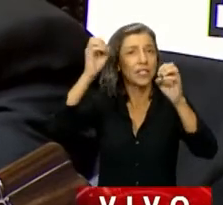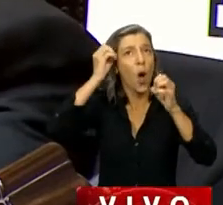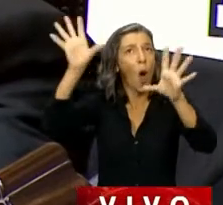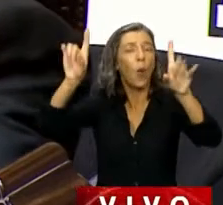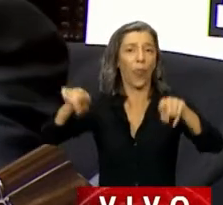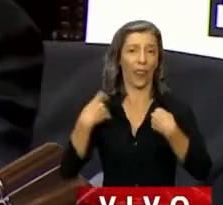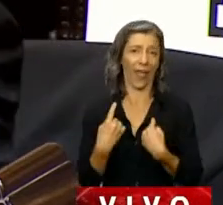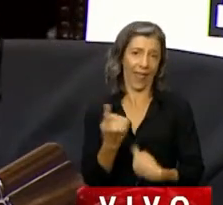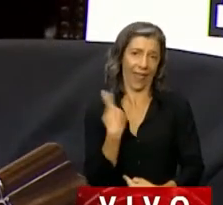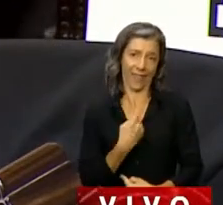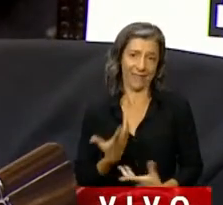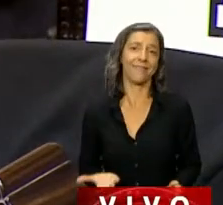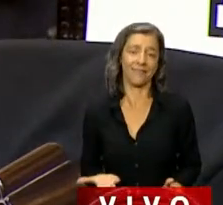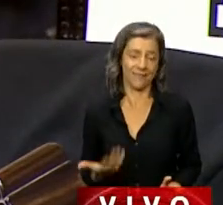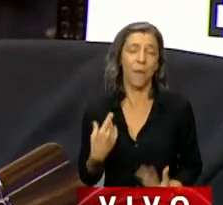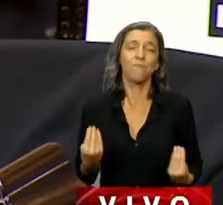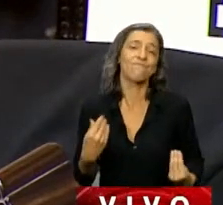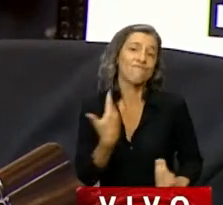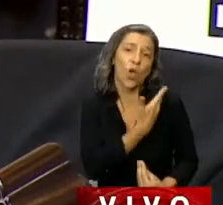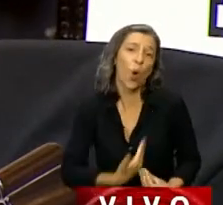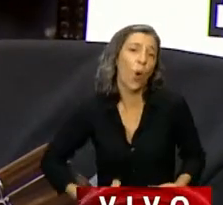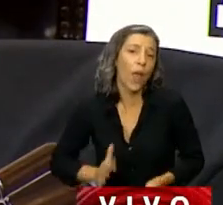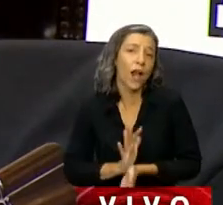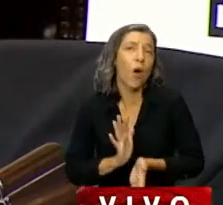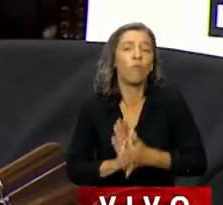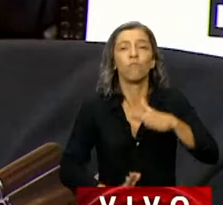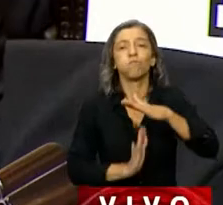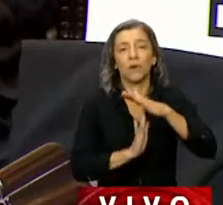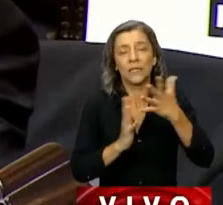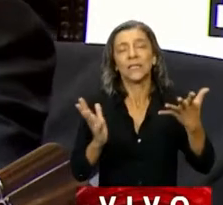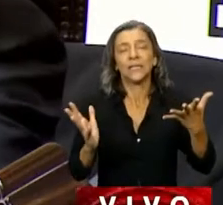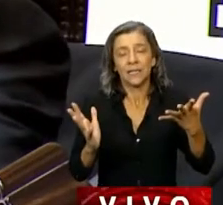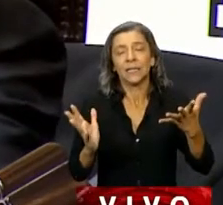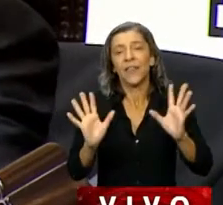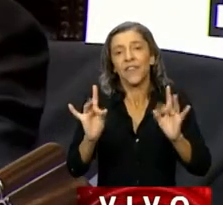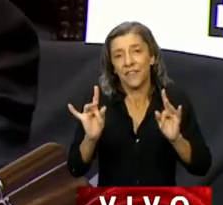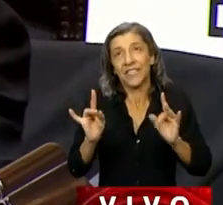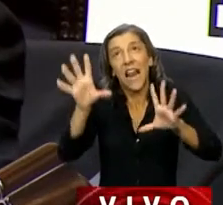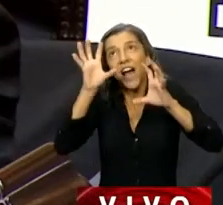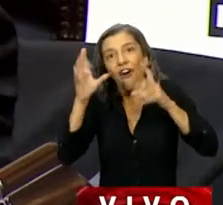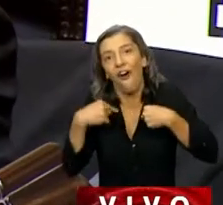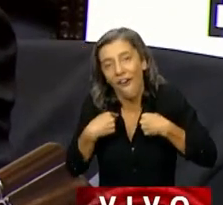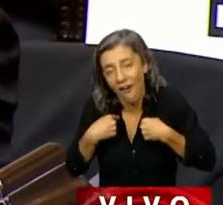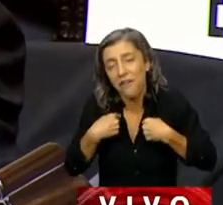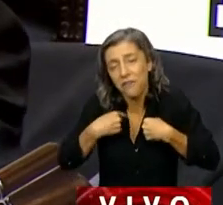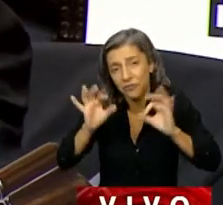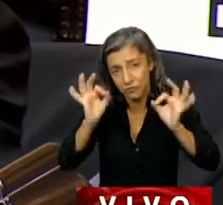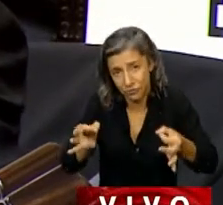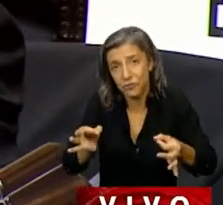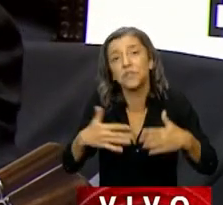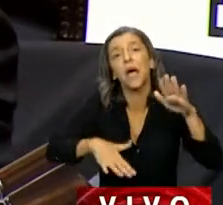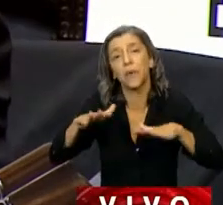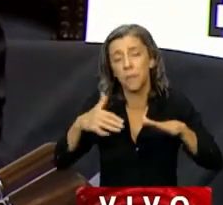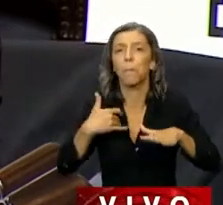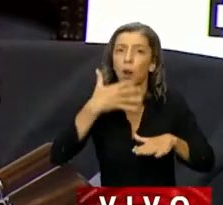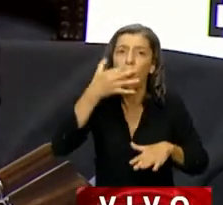mirada federal desde el gobierno central. Con Sergio Massa pudimos discutir temas que tienen que ver con nuestra